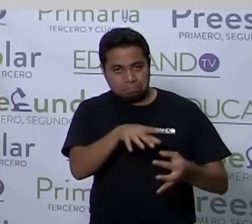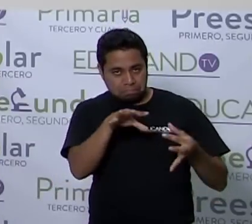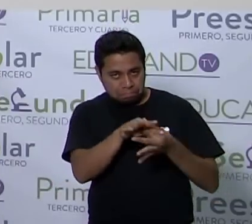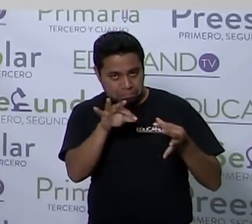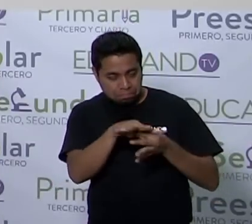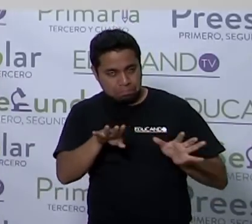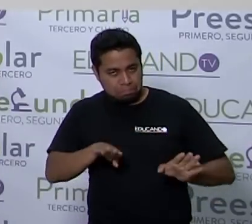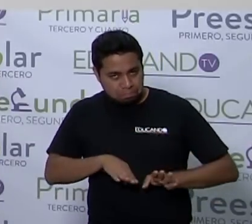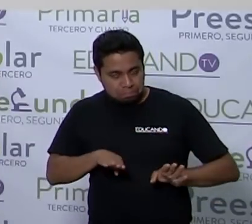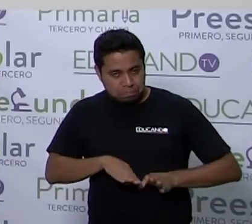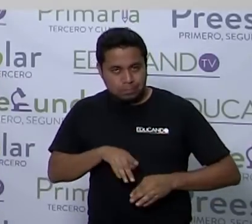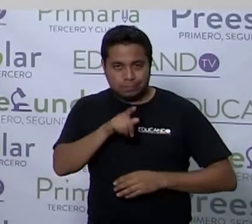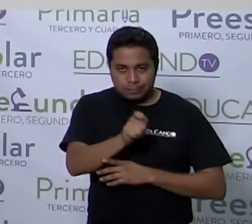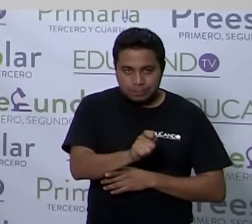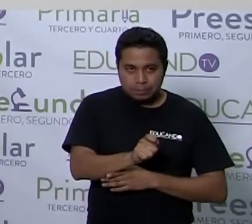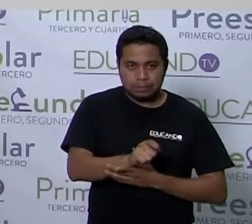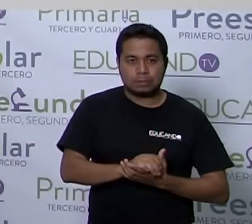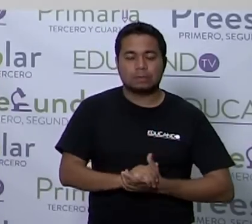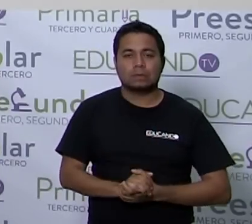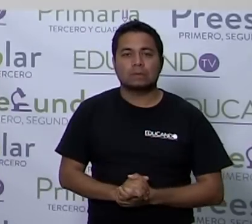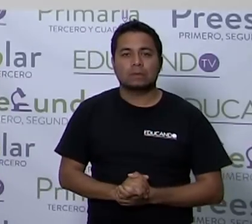nosotros utilizamos,